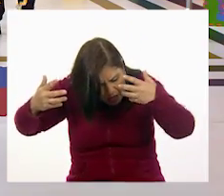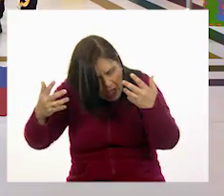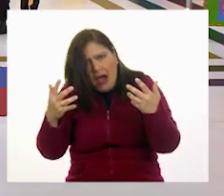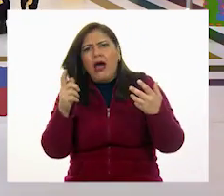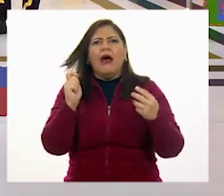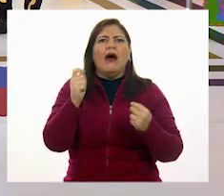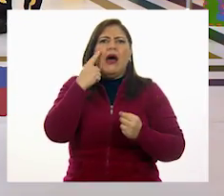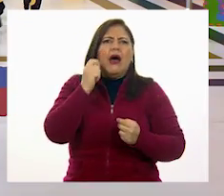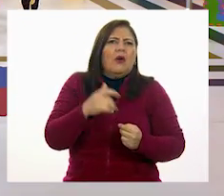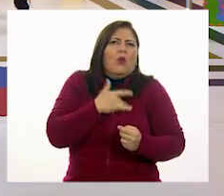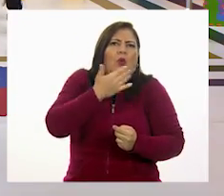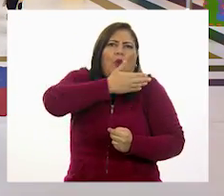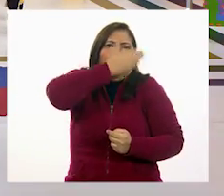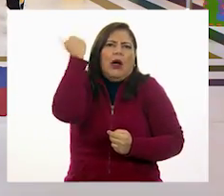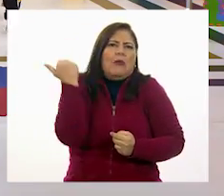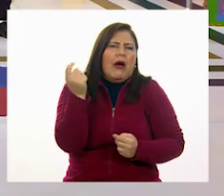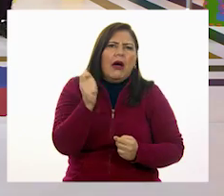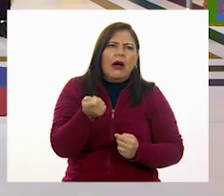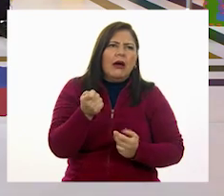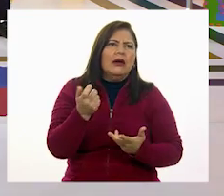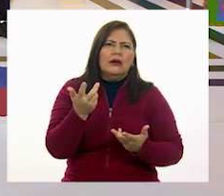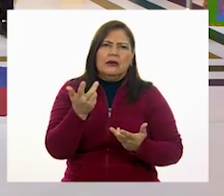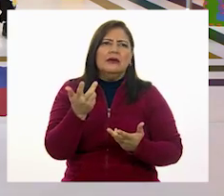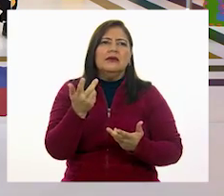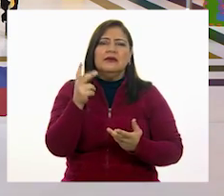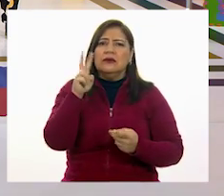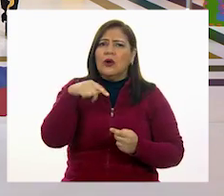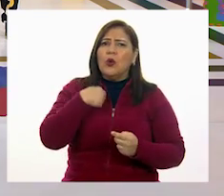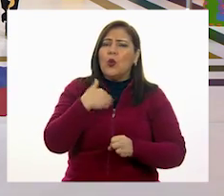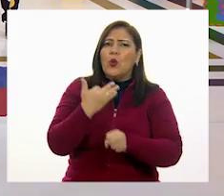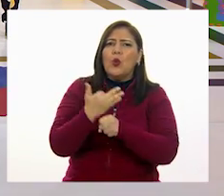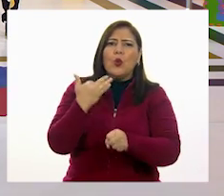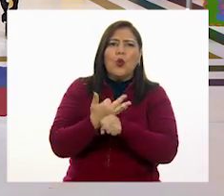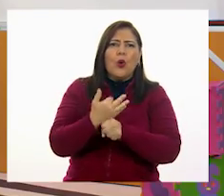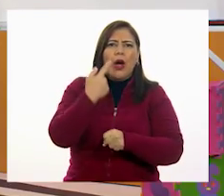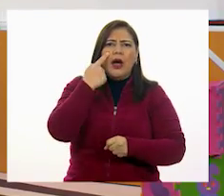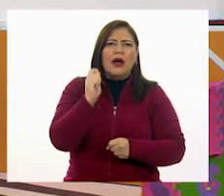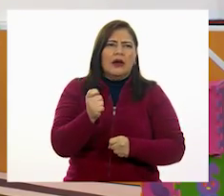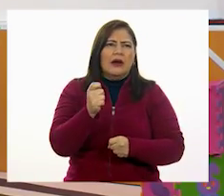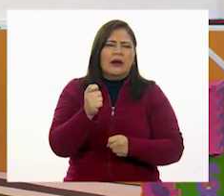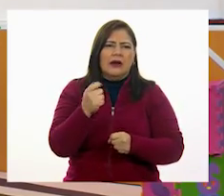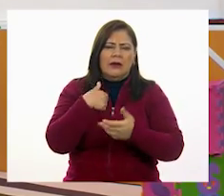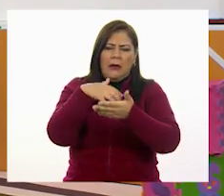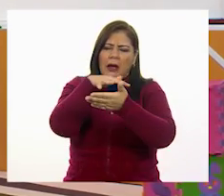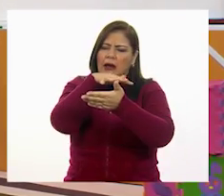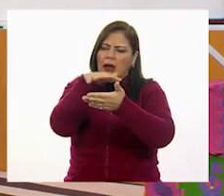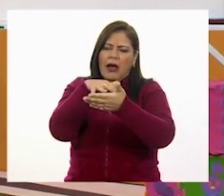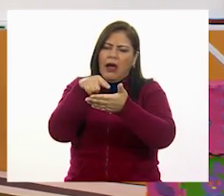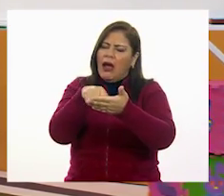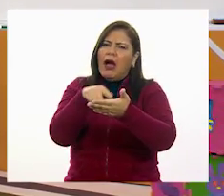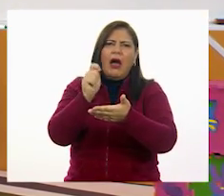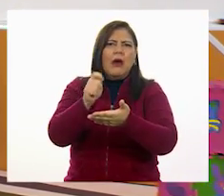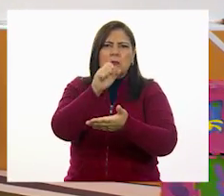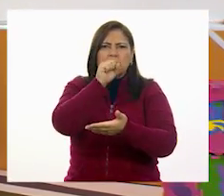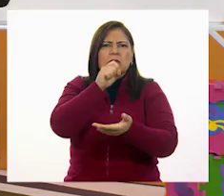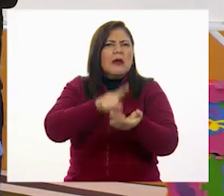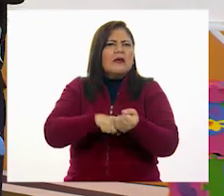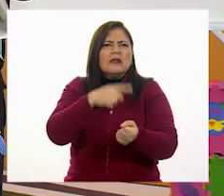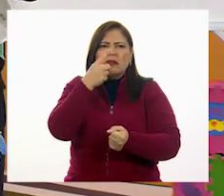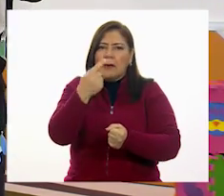puesto? No sabía. Es que acabo de leer un artículo que dice,